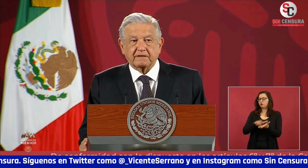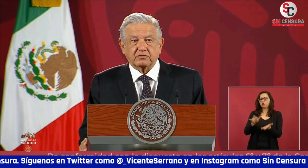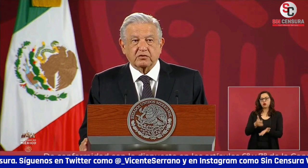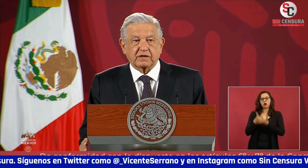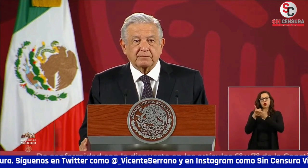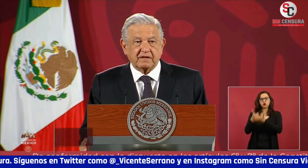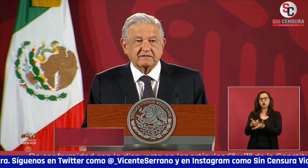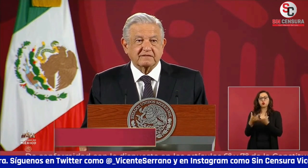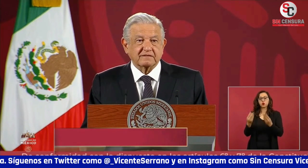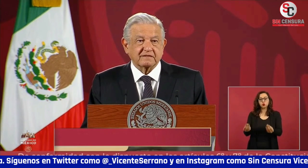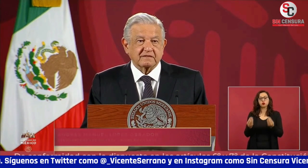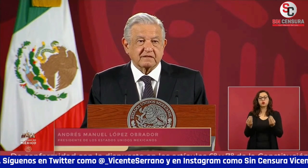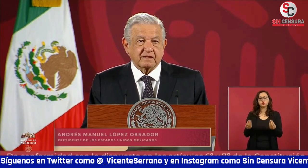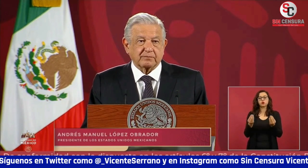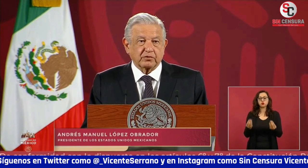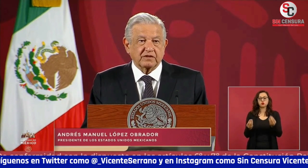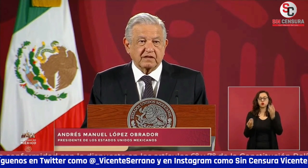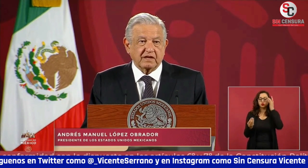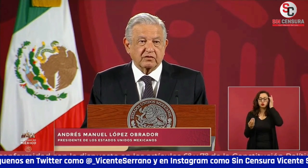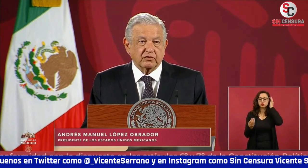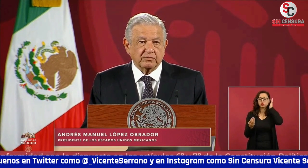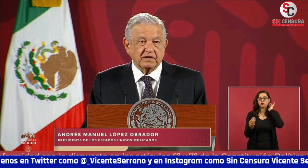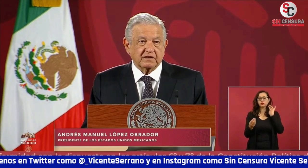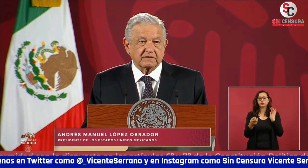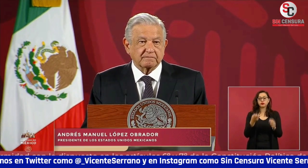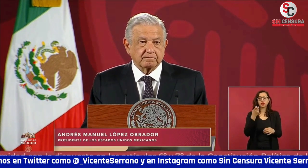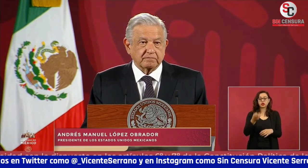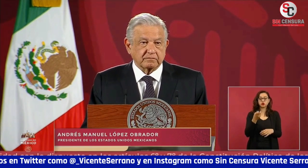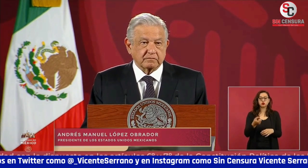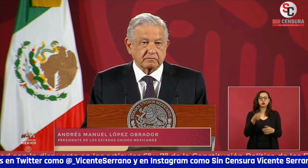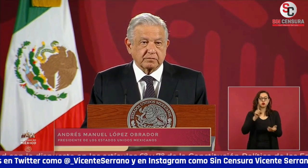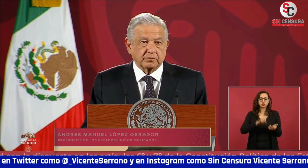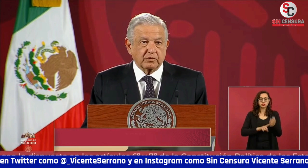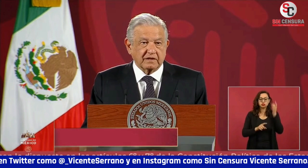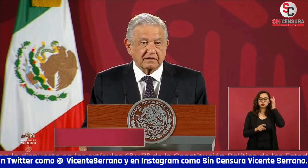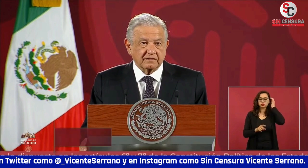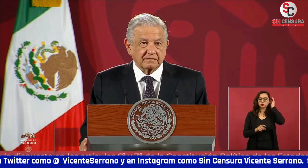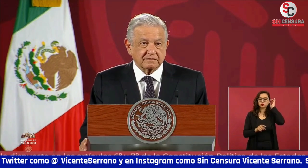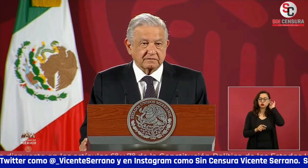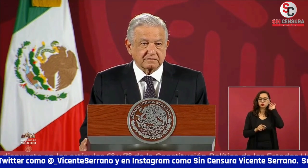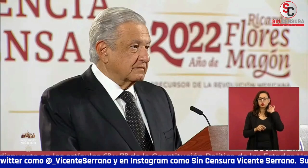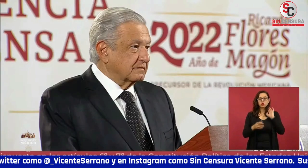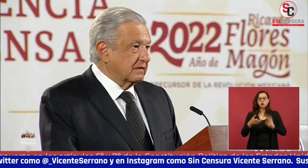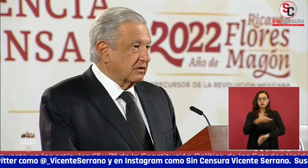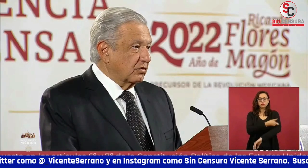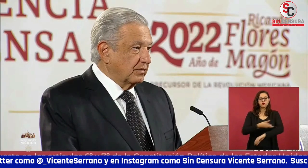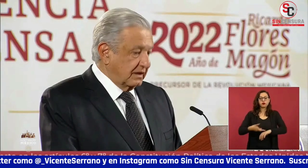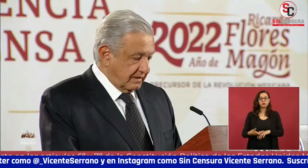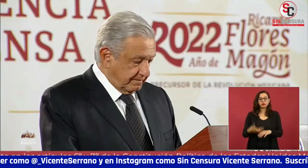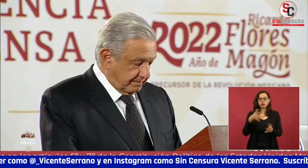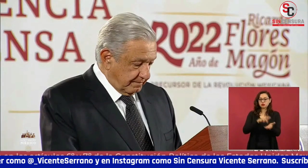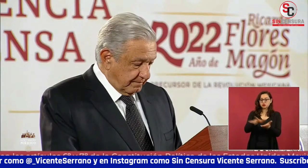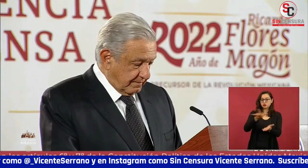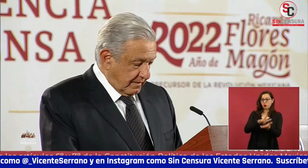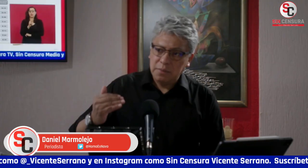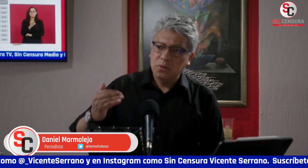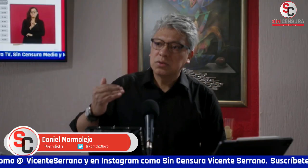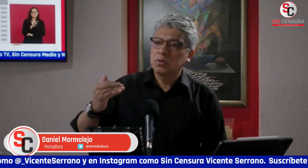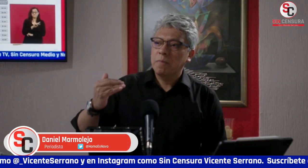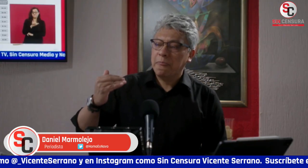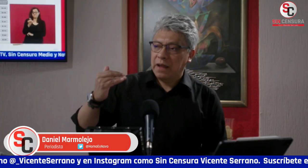o a tratar incluso de secuestrar al presidente con 1000 preguntas. Entonces, si